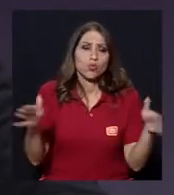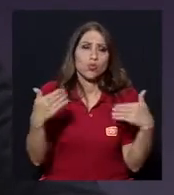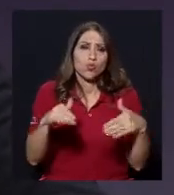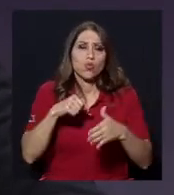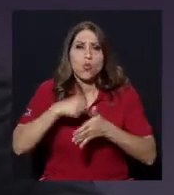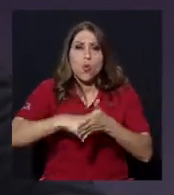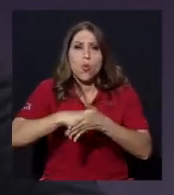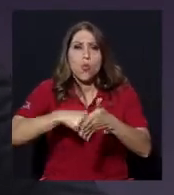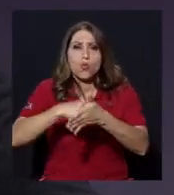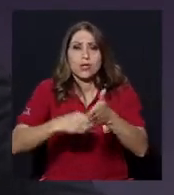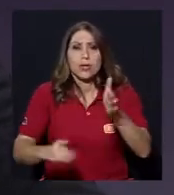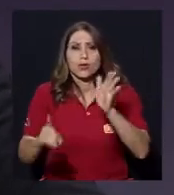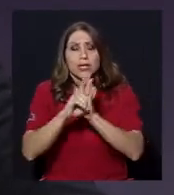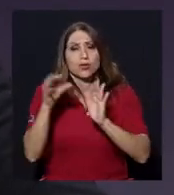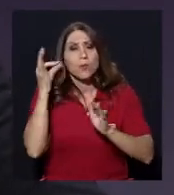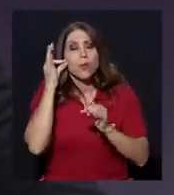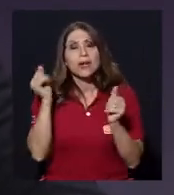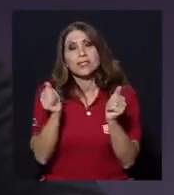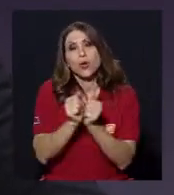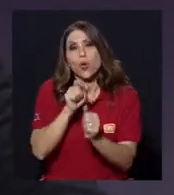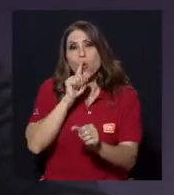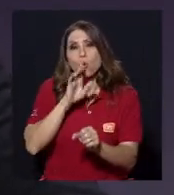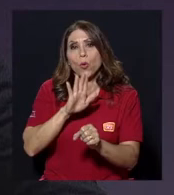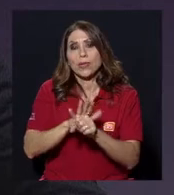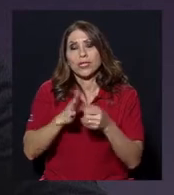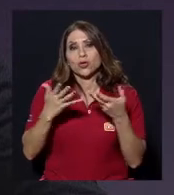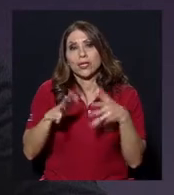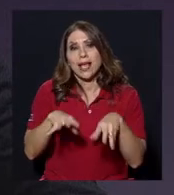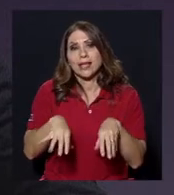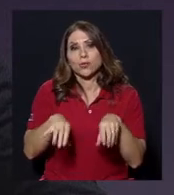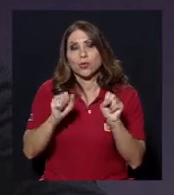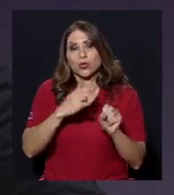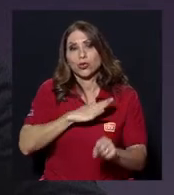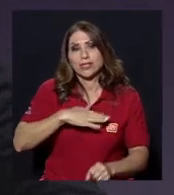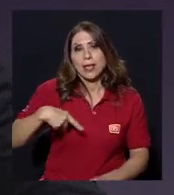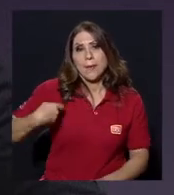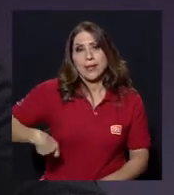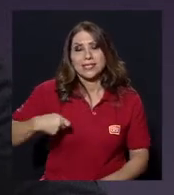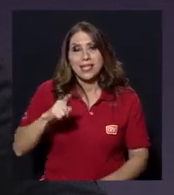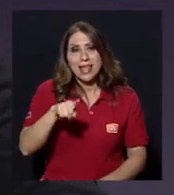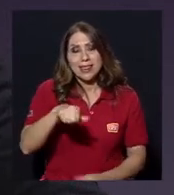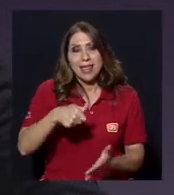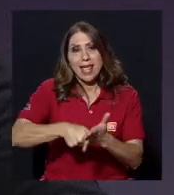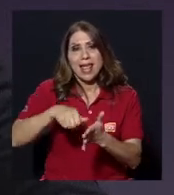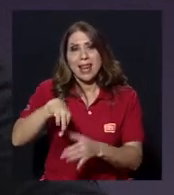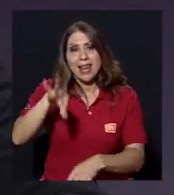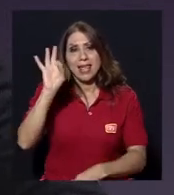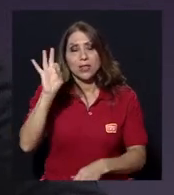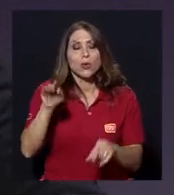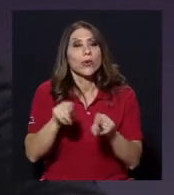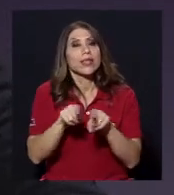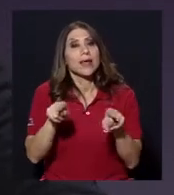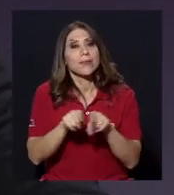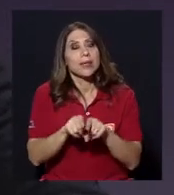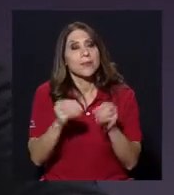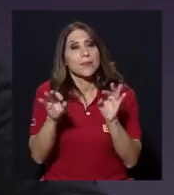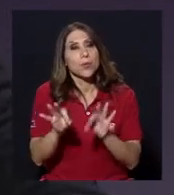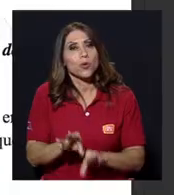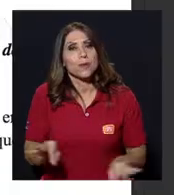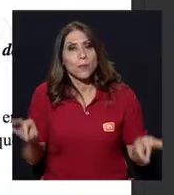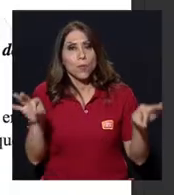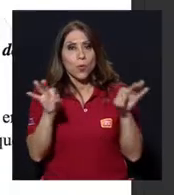que hay para la lucha por los derechos de las mujeres con este compromiso que asumió el señor presidente electo. Y